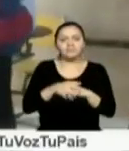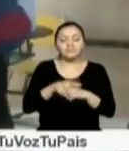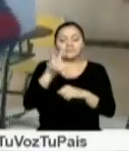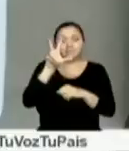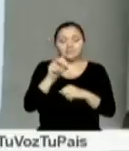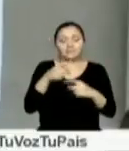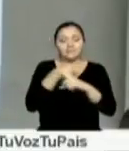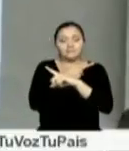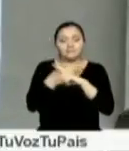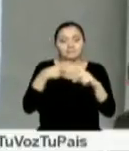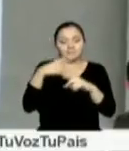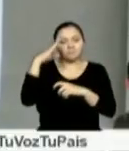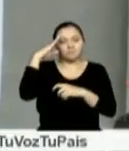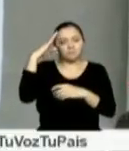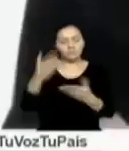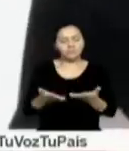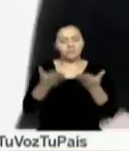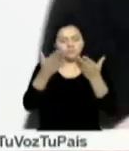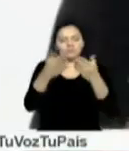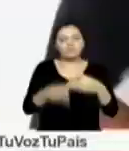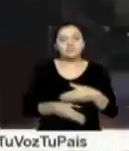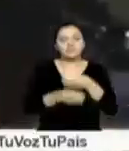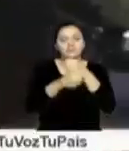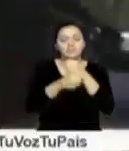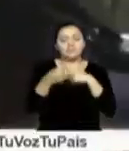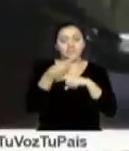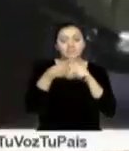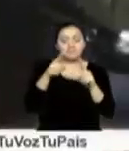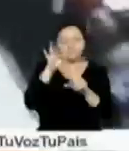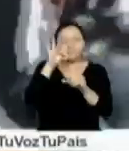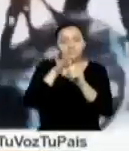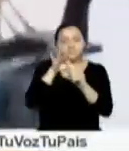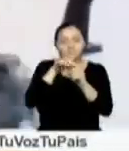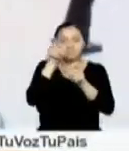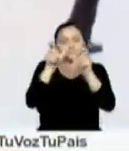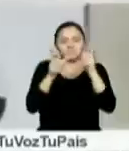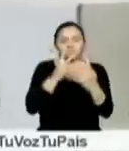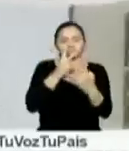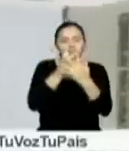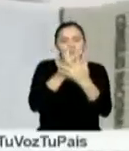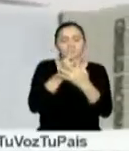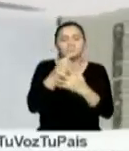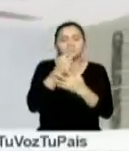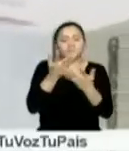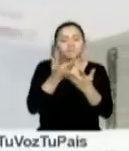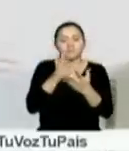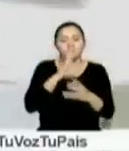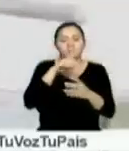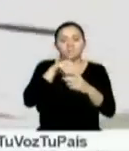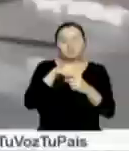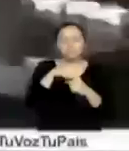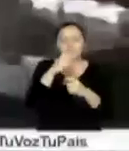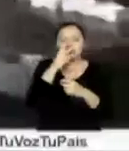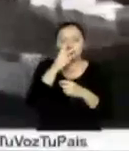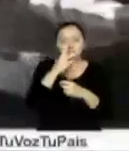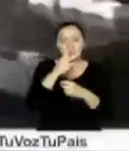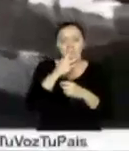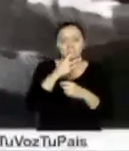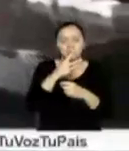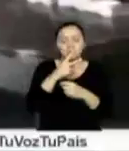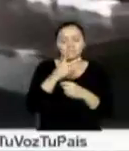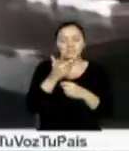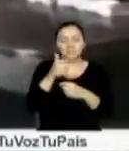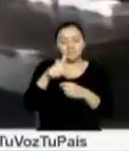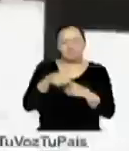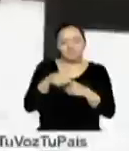de marzo la policía garantizará la seguridad en el voto de personas privadas de la libertad sin sentencia en los 38 centros de rehabilitación